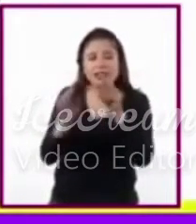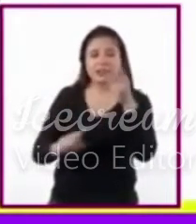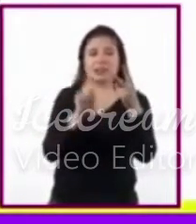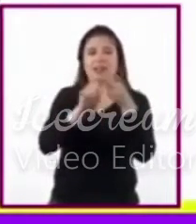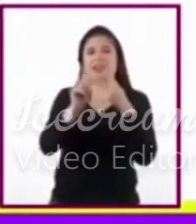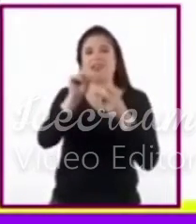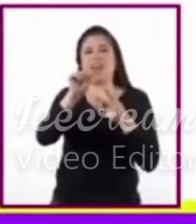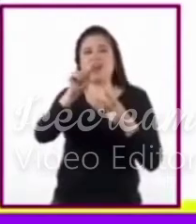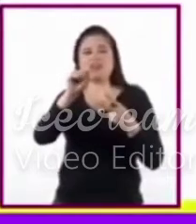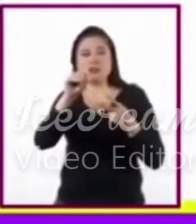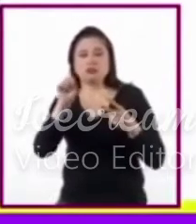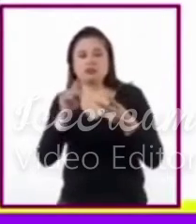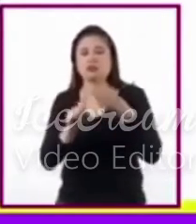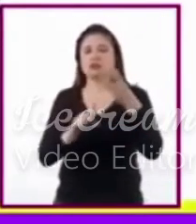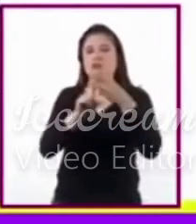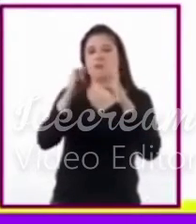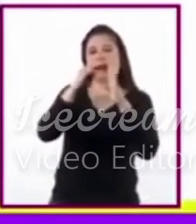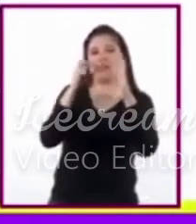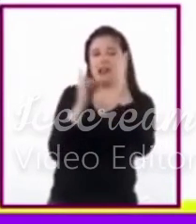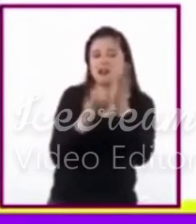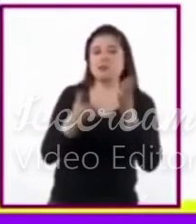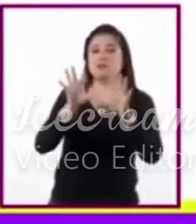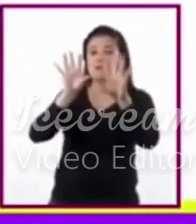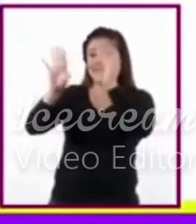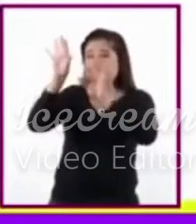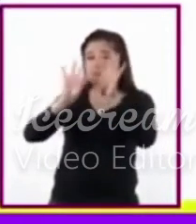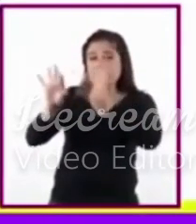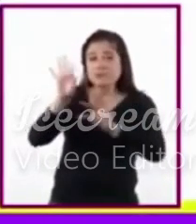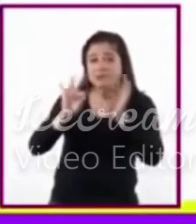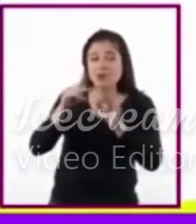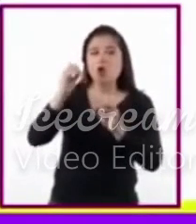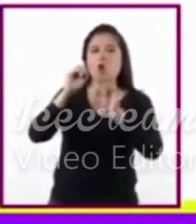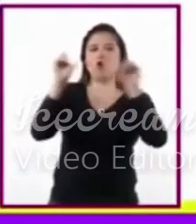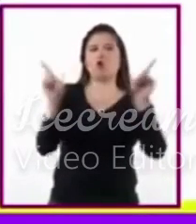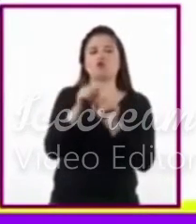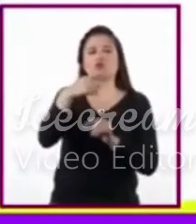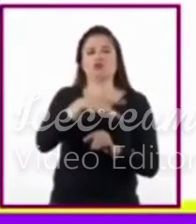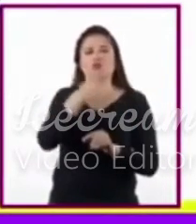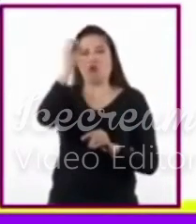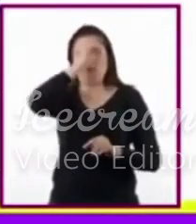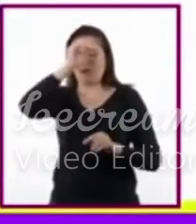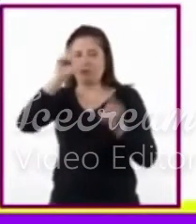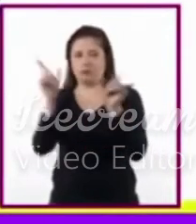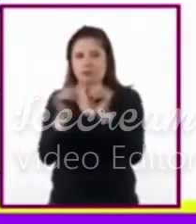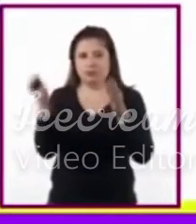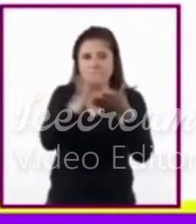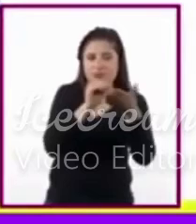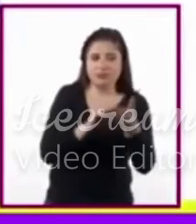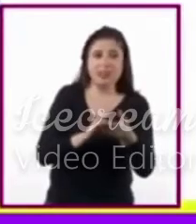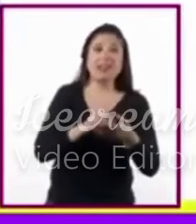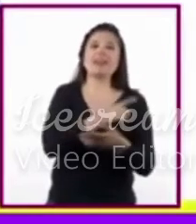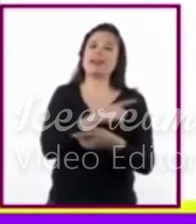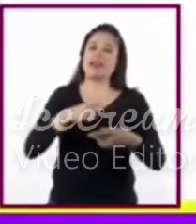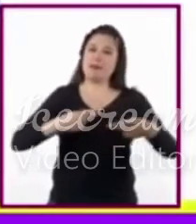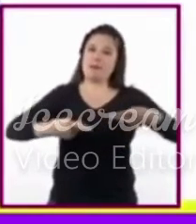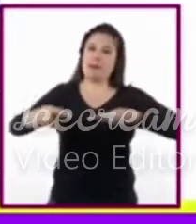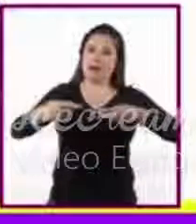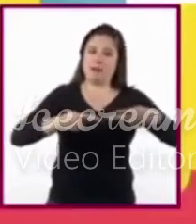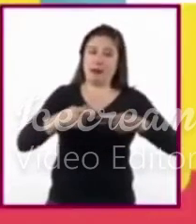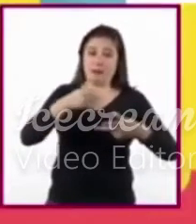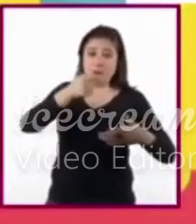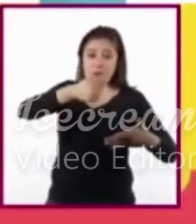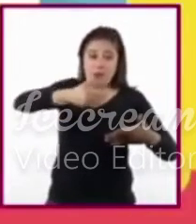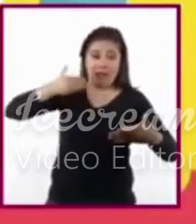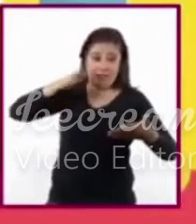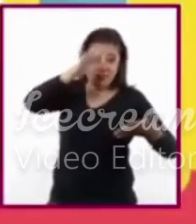observaciones, metodologías, hallazgos y conclusiones. Deben ser preparados por especialistas en el tema.